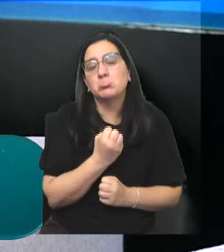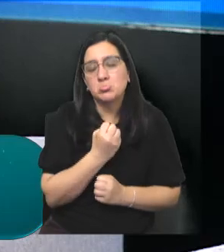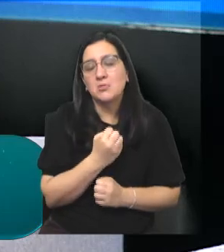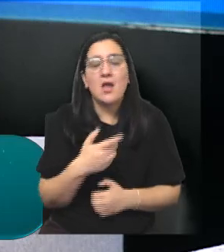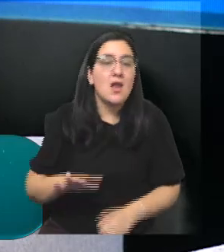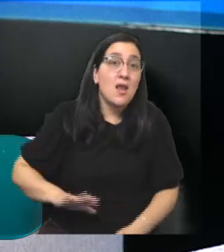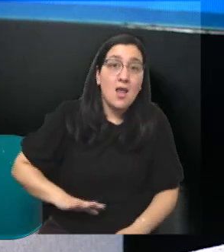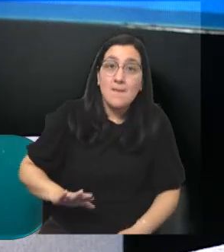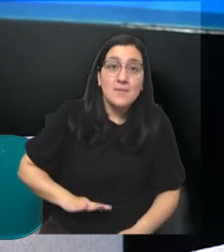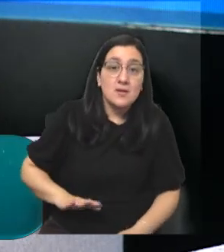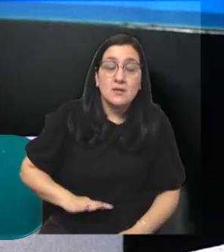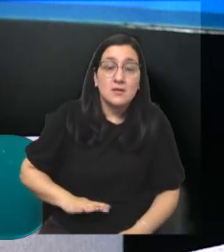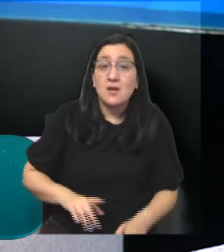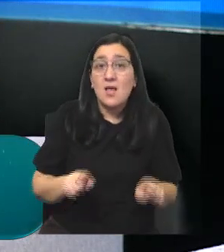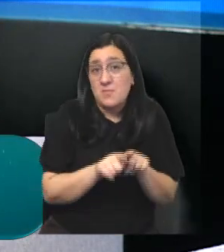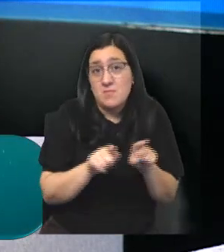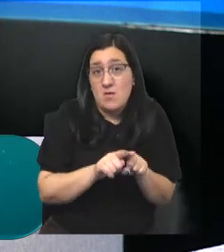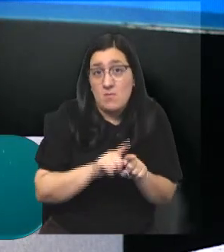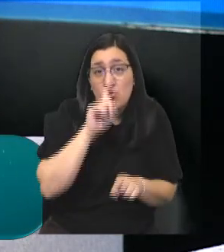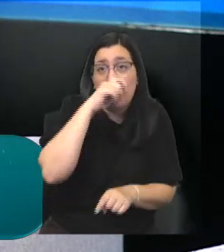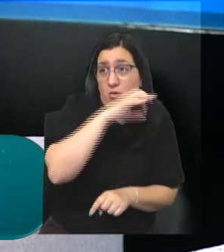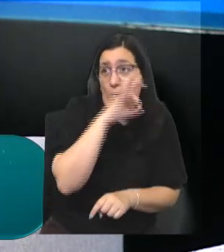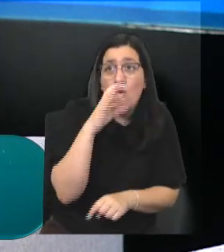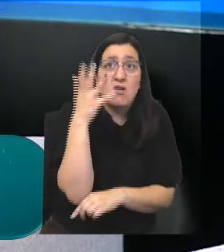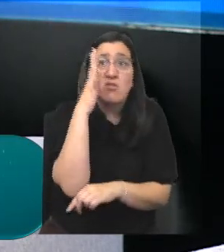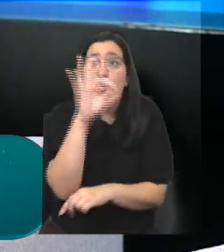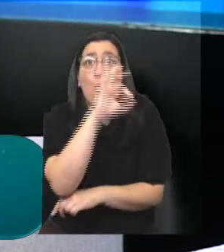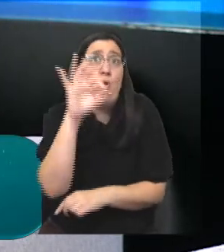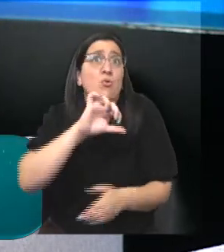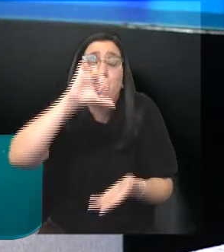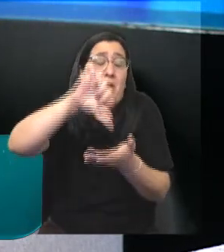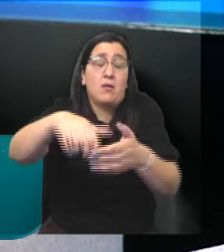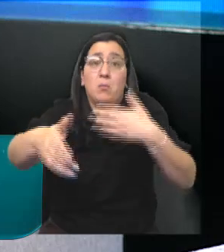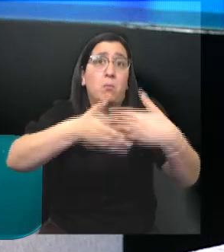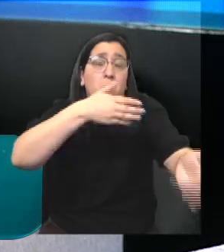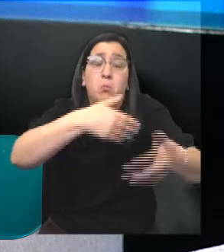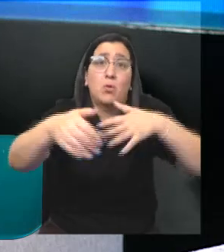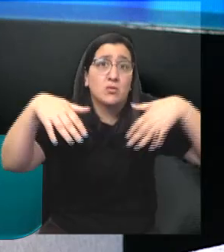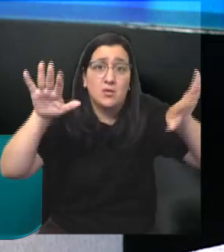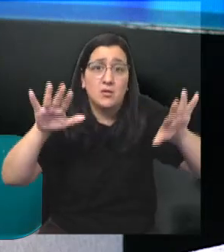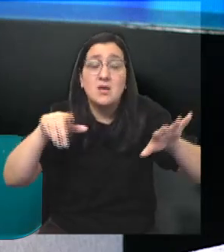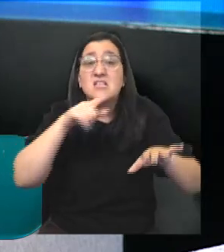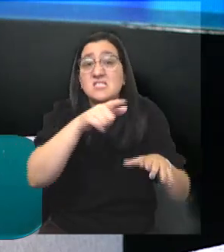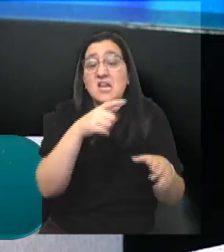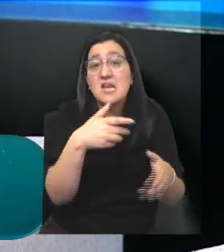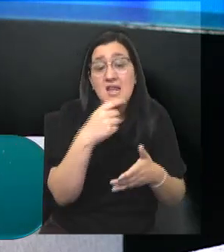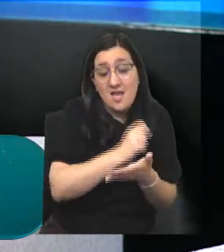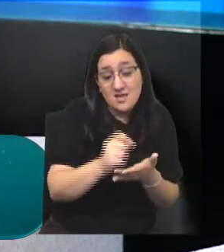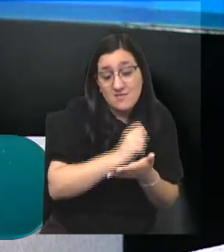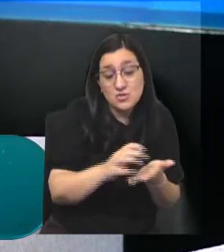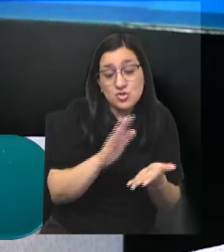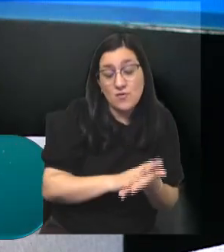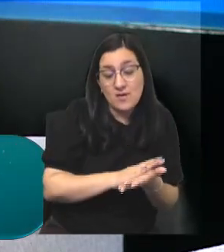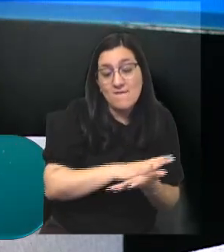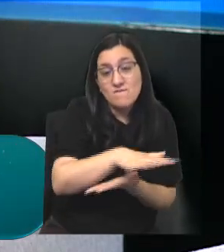el hambre, es decir, es la misma, ¿entendés? Es decir, y por más que Diego escriba de su barrio, de Barrio Sur o